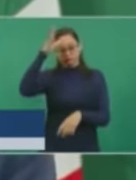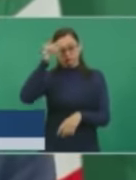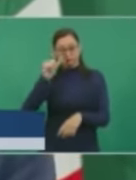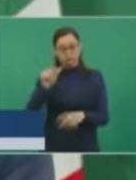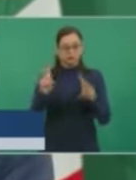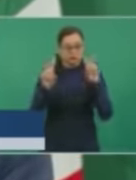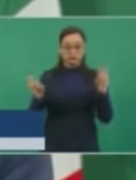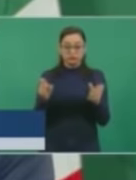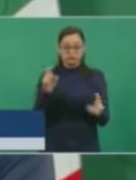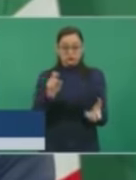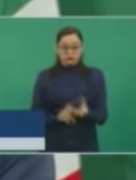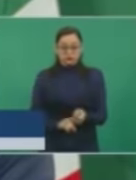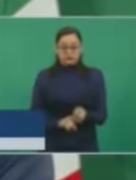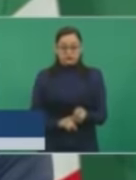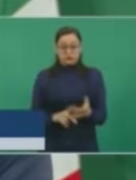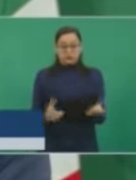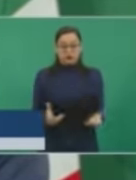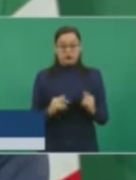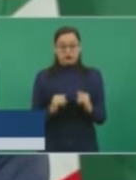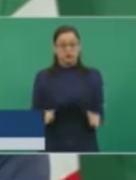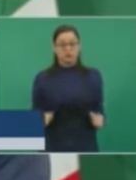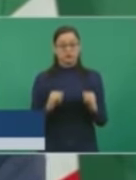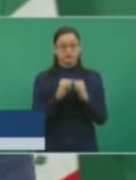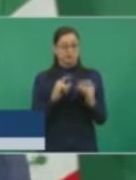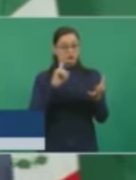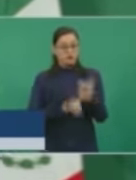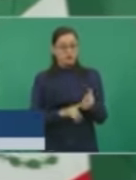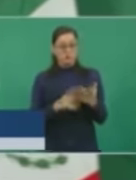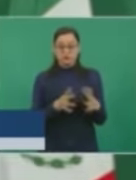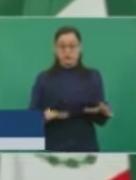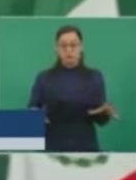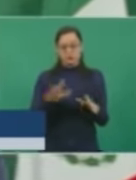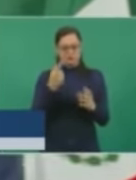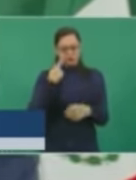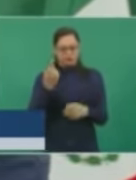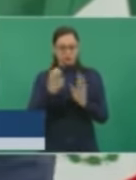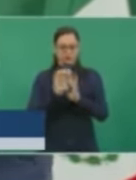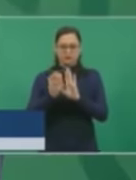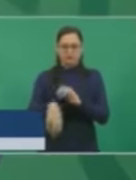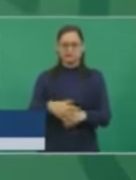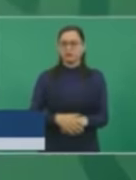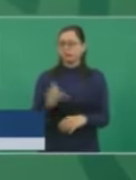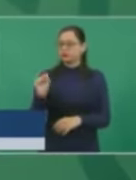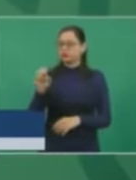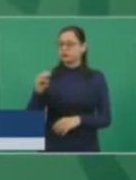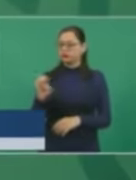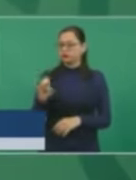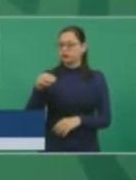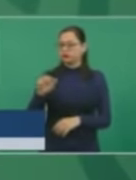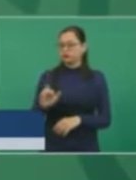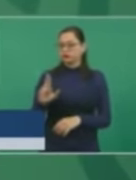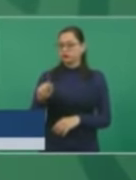pues a lo mejor logran algún efecto allí muy pequeñito de